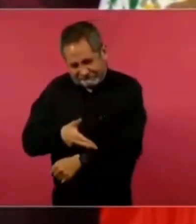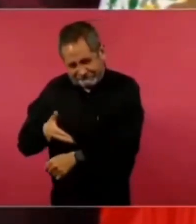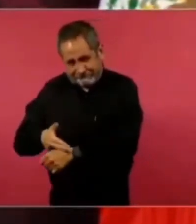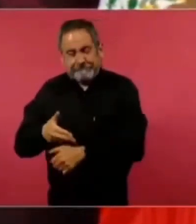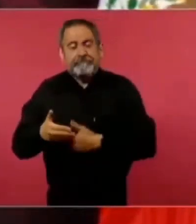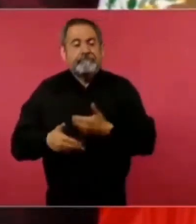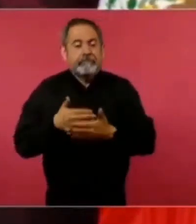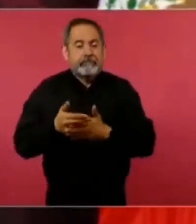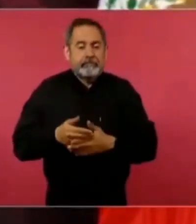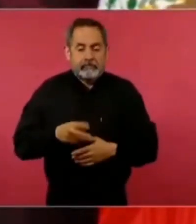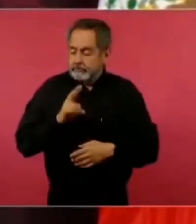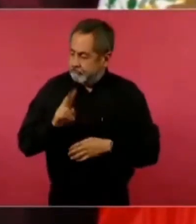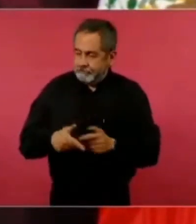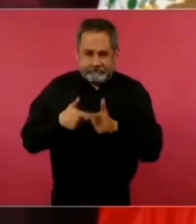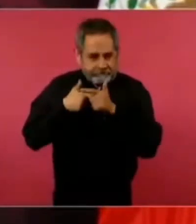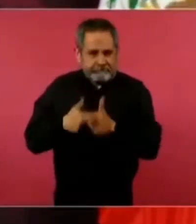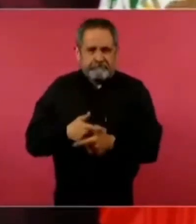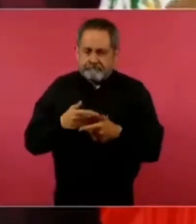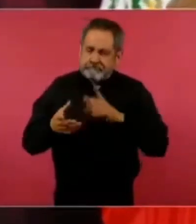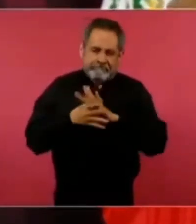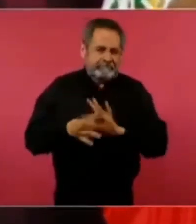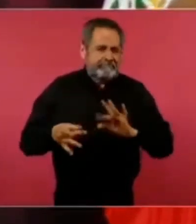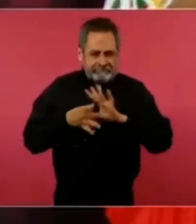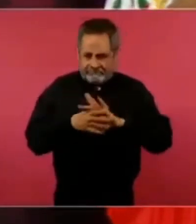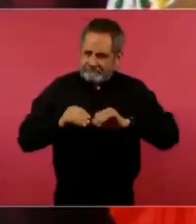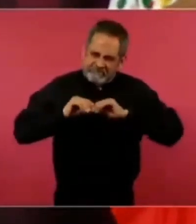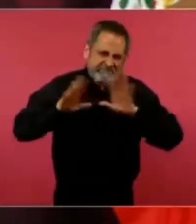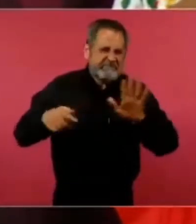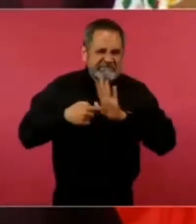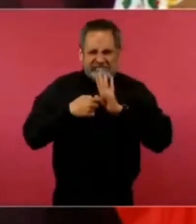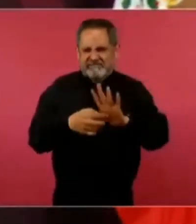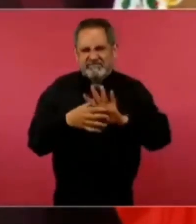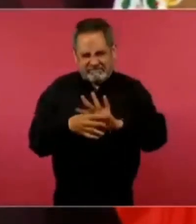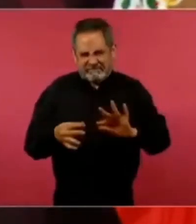¿Por qué vamos a seguir hablando de esto?